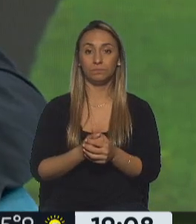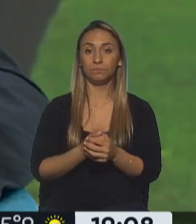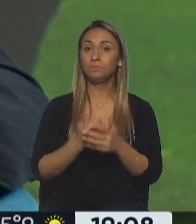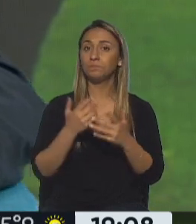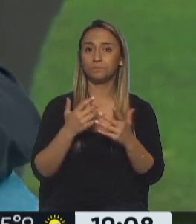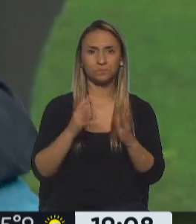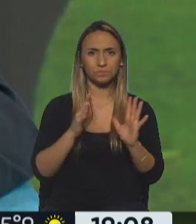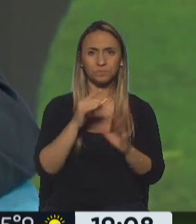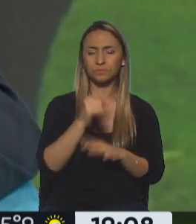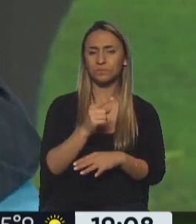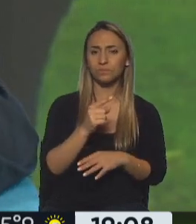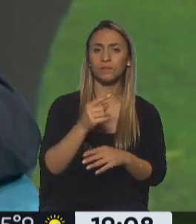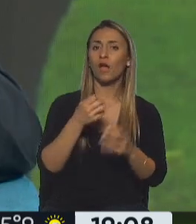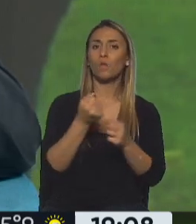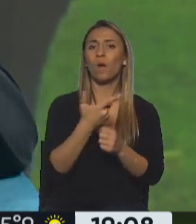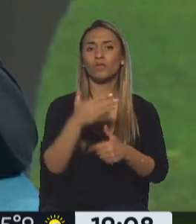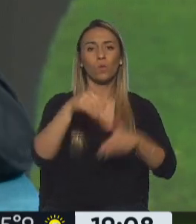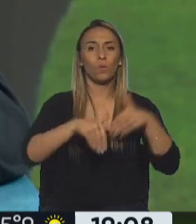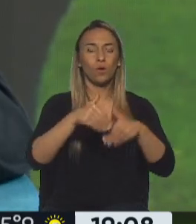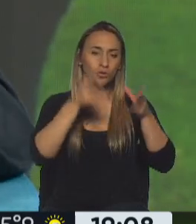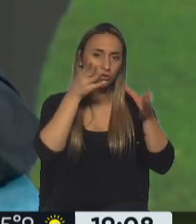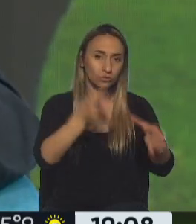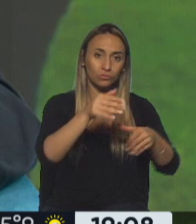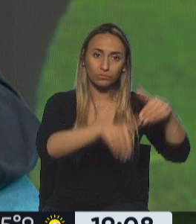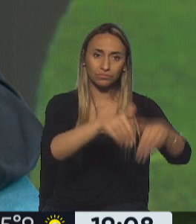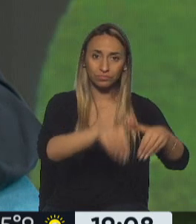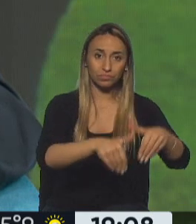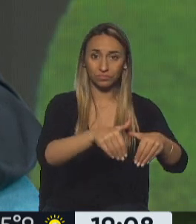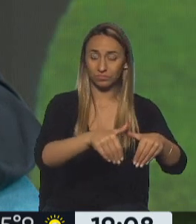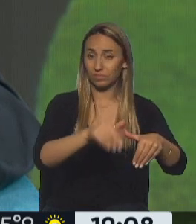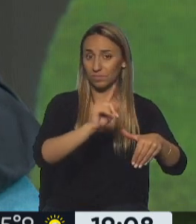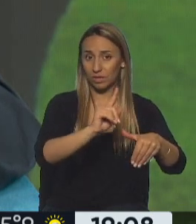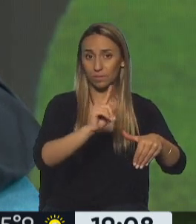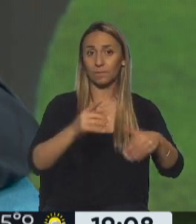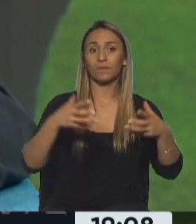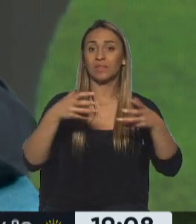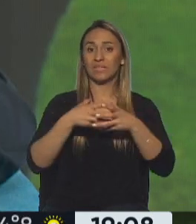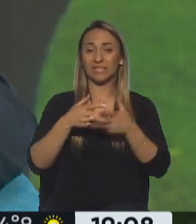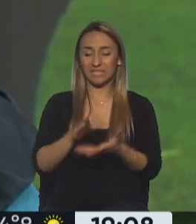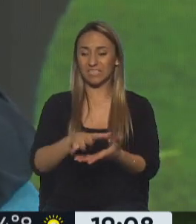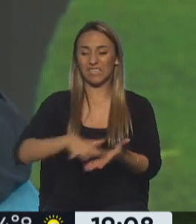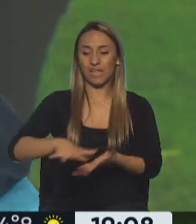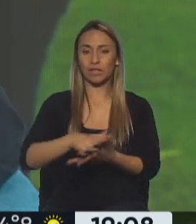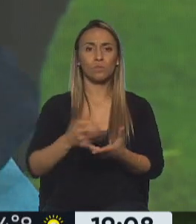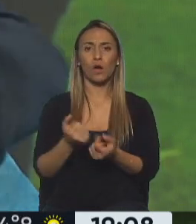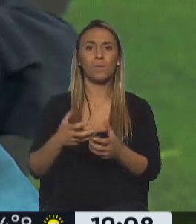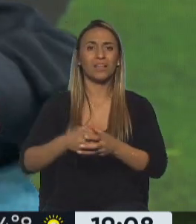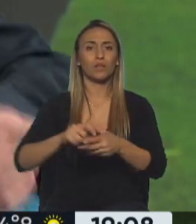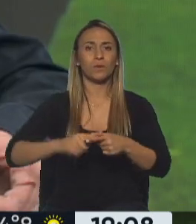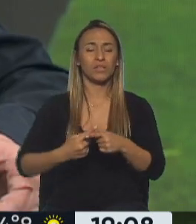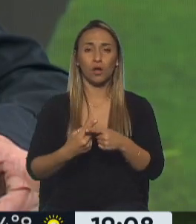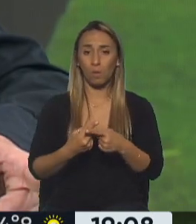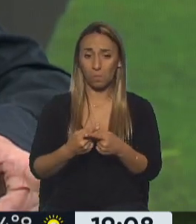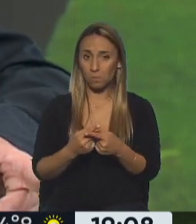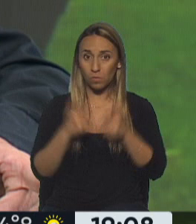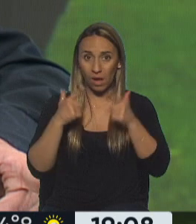de la concentración de votos y de la poca representatividad social que tiene el centro, tiene un gran poder de fuego, porque en lo que se